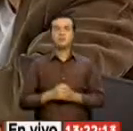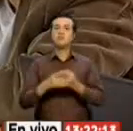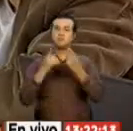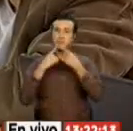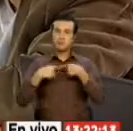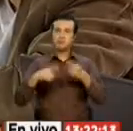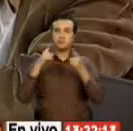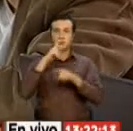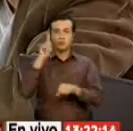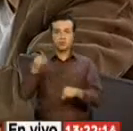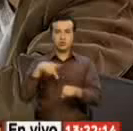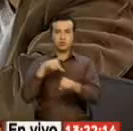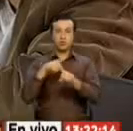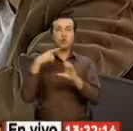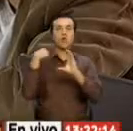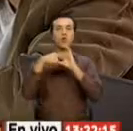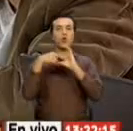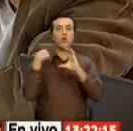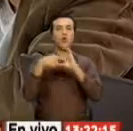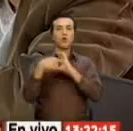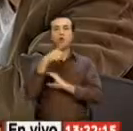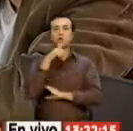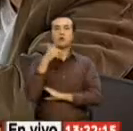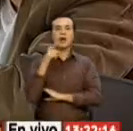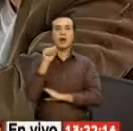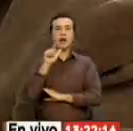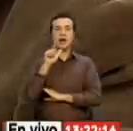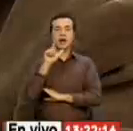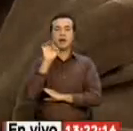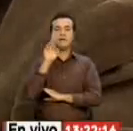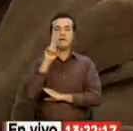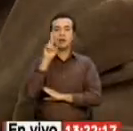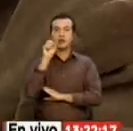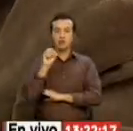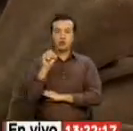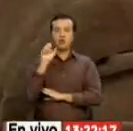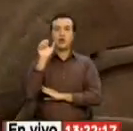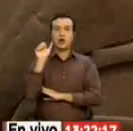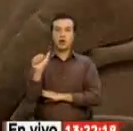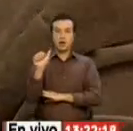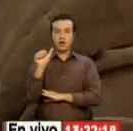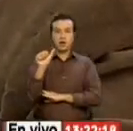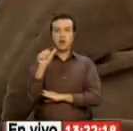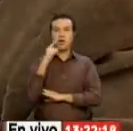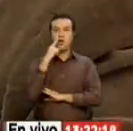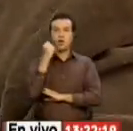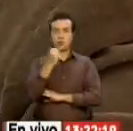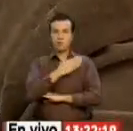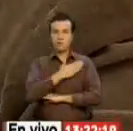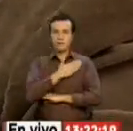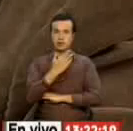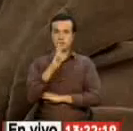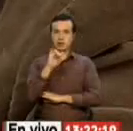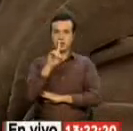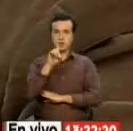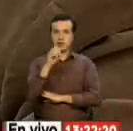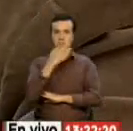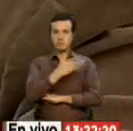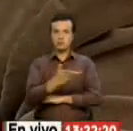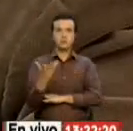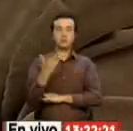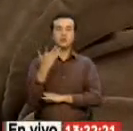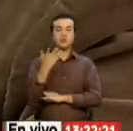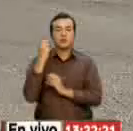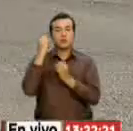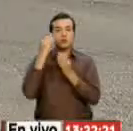un peritaje a los correos que entregó Alfredo A., hombre de confianza de Ricardo Rivera. Tras la circulación de